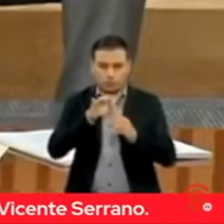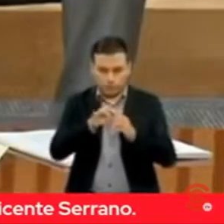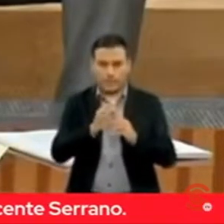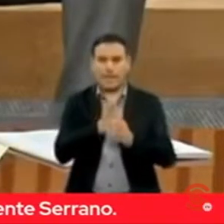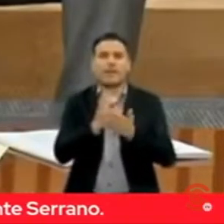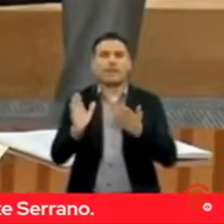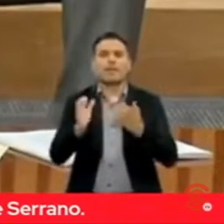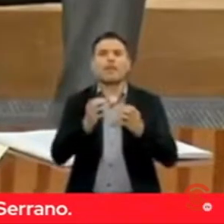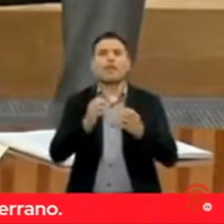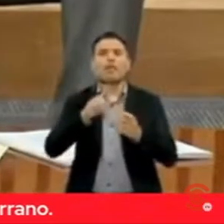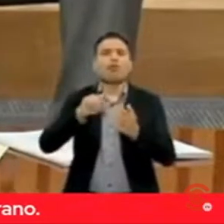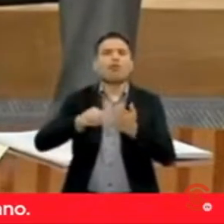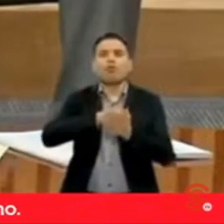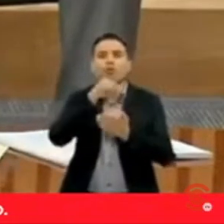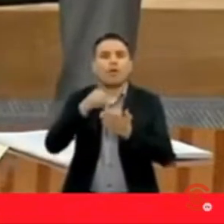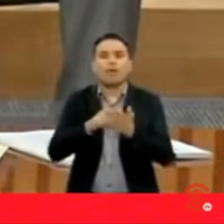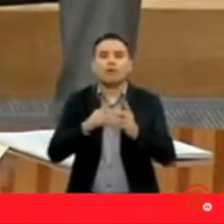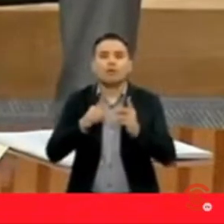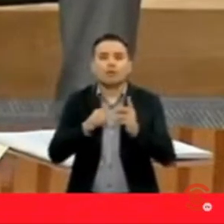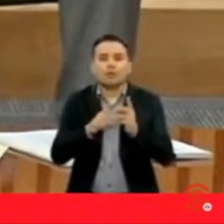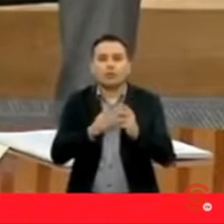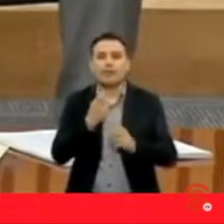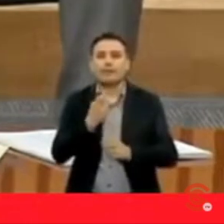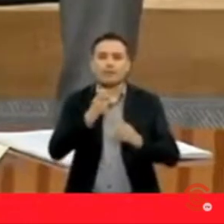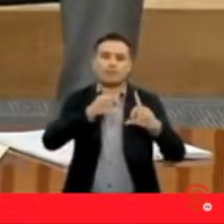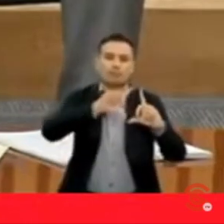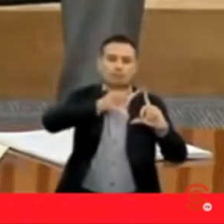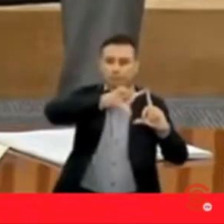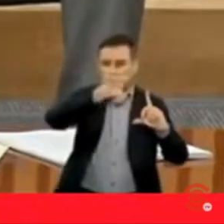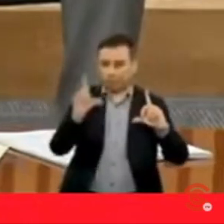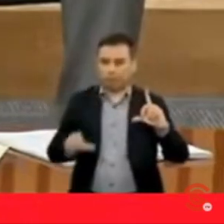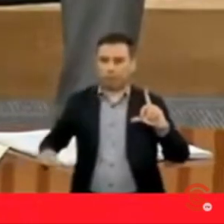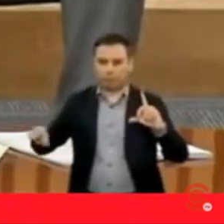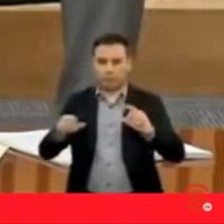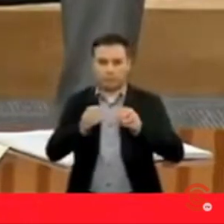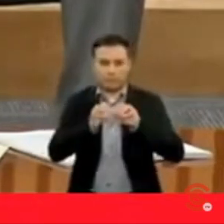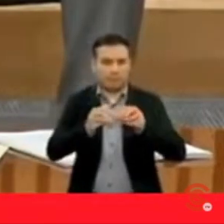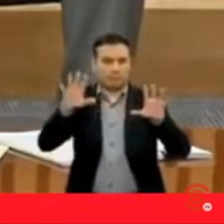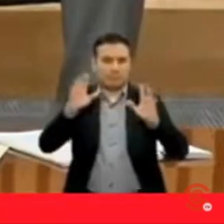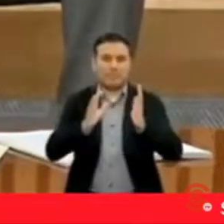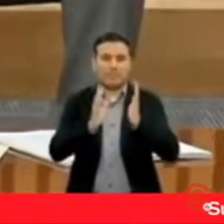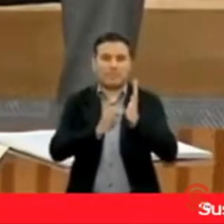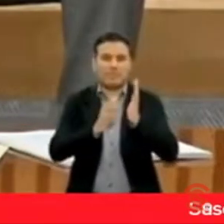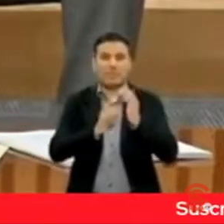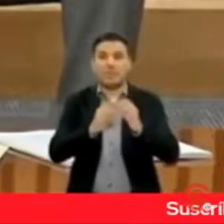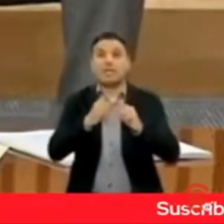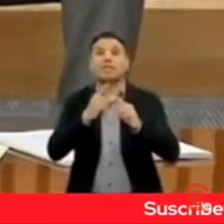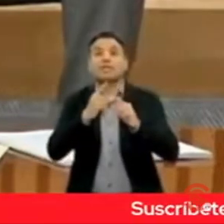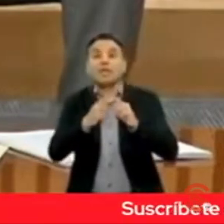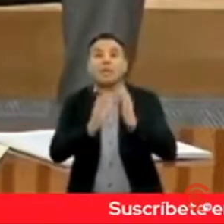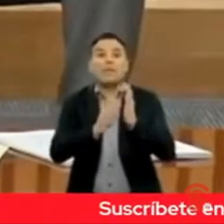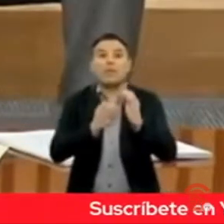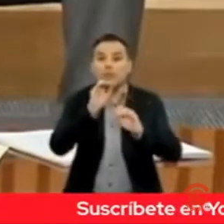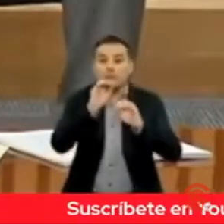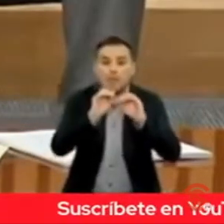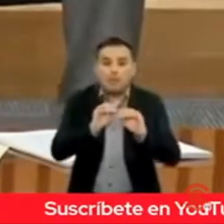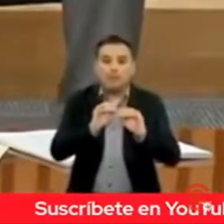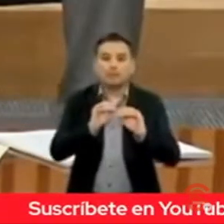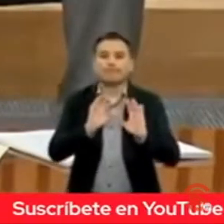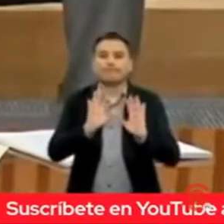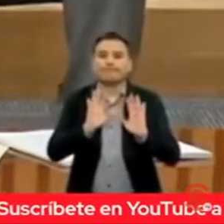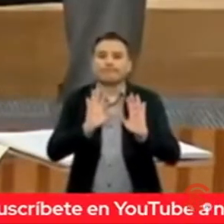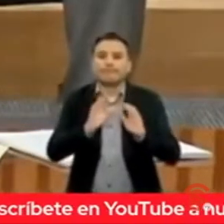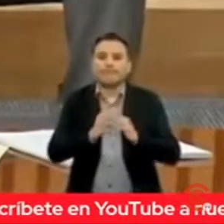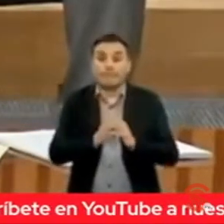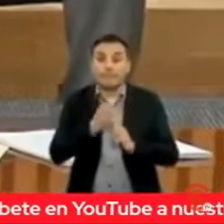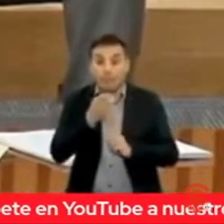a la territorialidad, tales elementos fueron difundidos a nivel nacional. De ahí que con independencia de quién los haya elaborado, es evidente que al tratarse